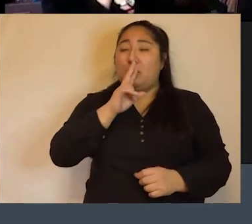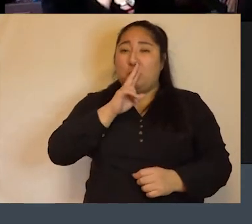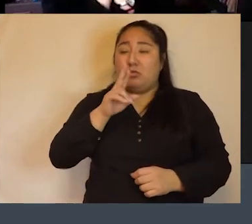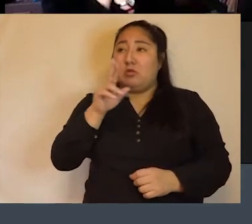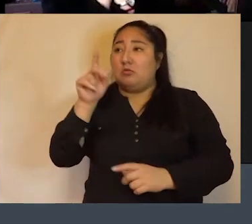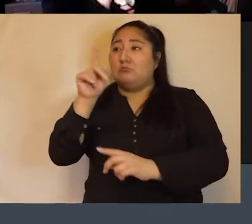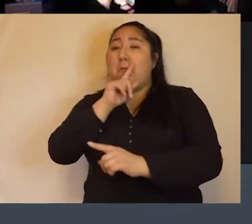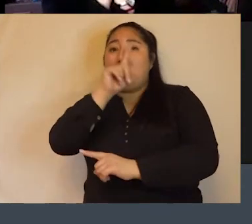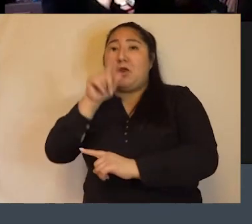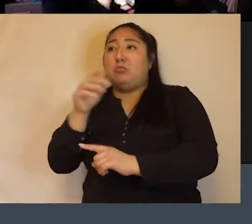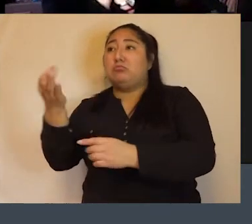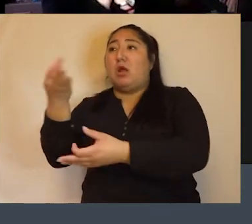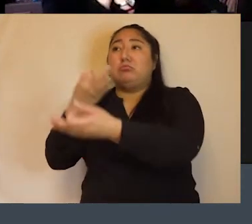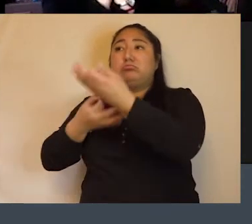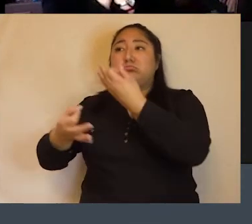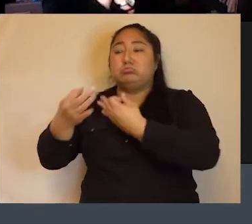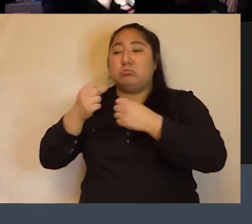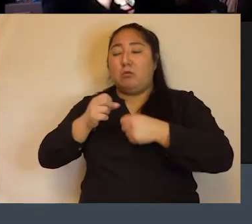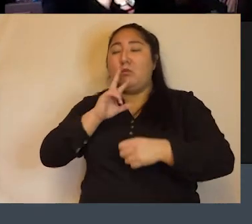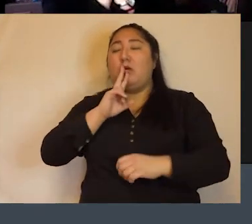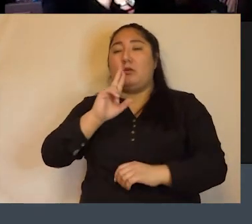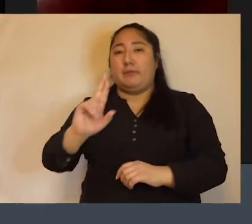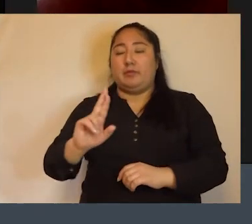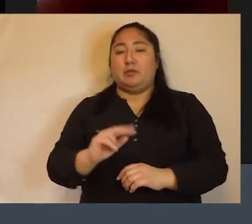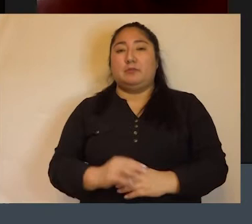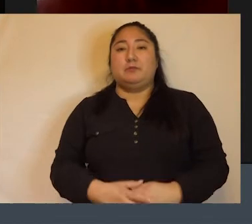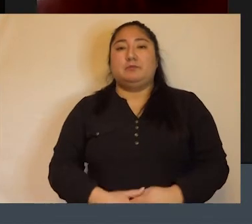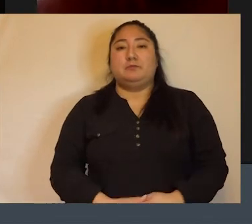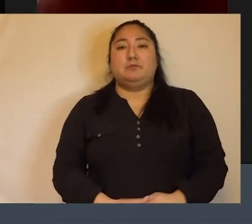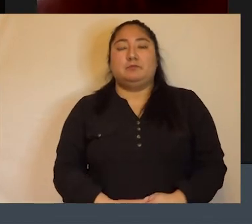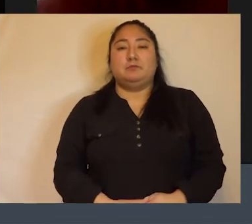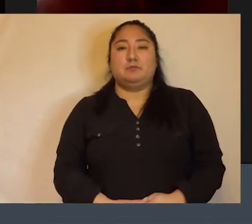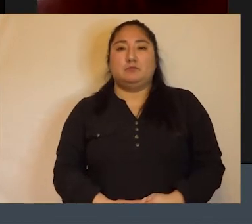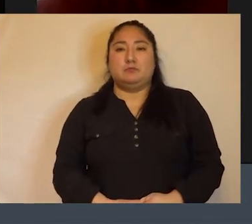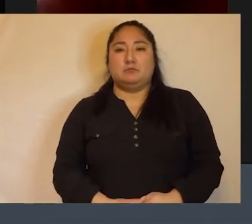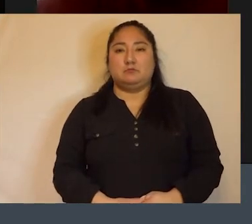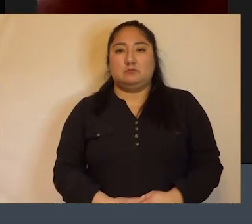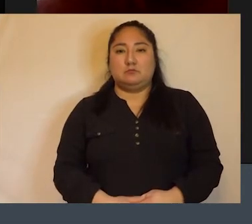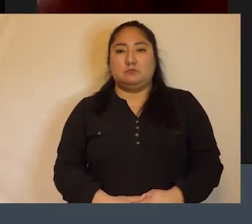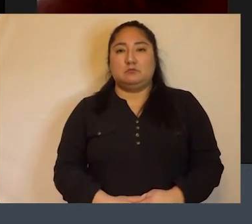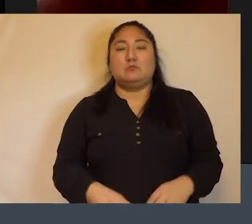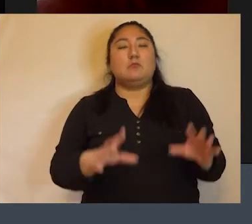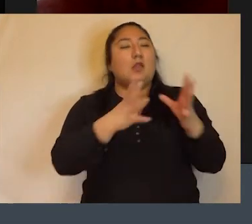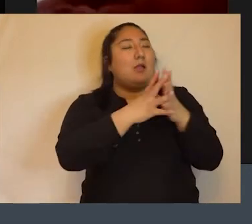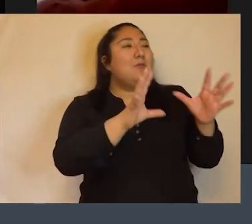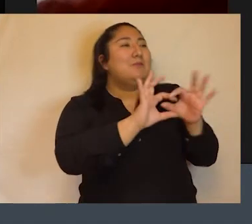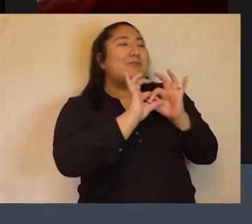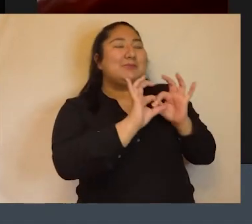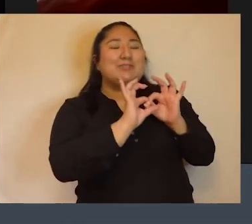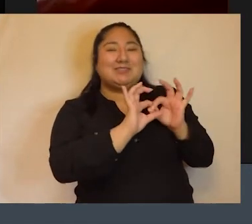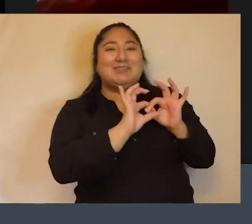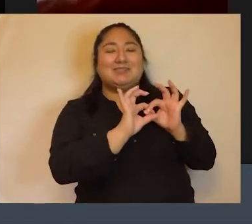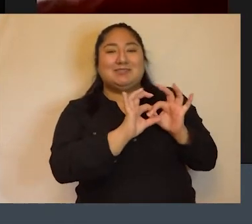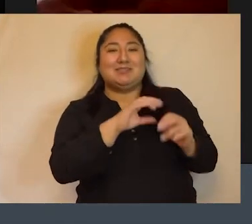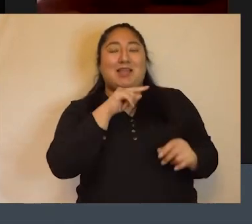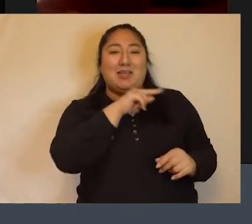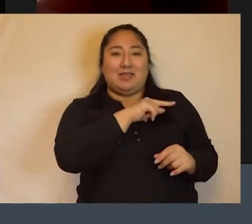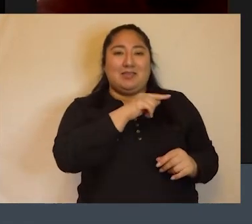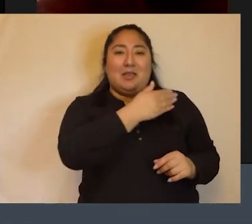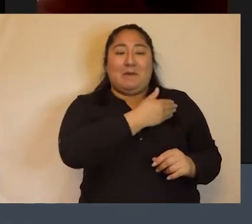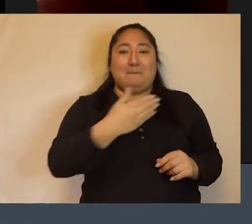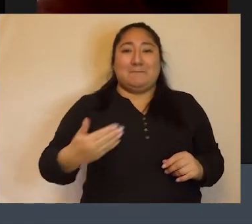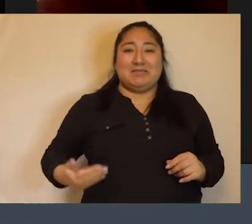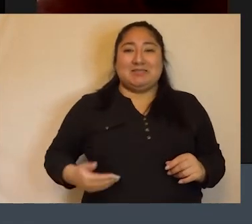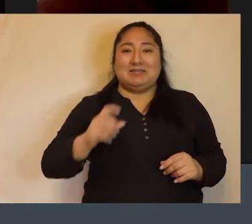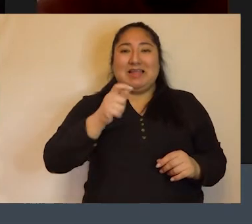a analizar cada uno de las situaciones que expongan. Muchas gracias, Ann Clark.